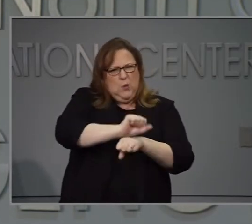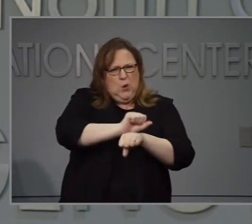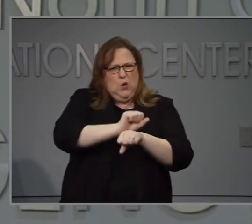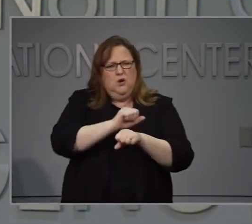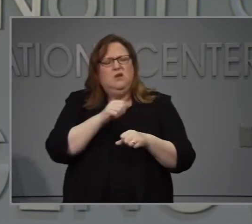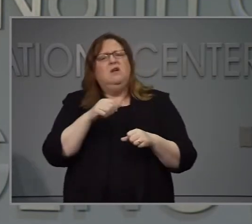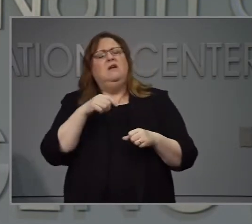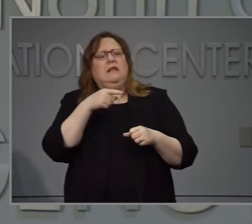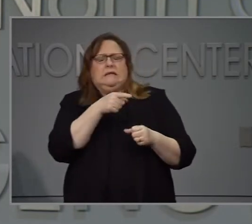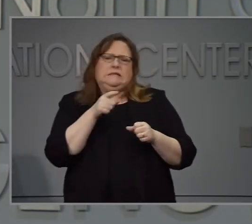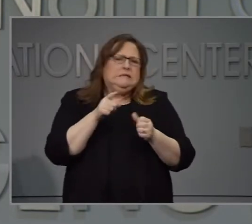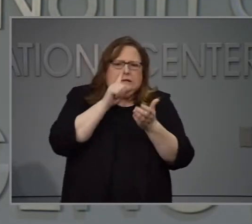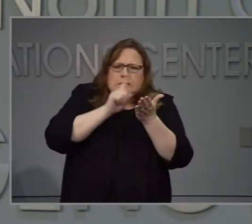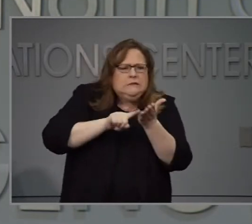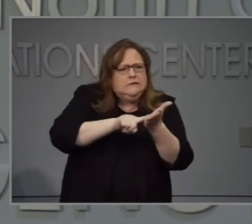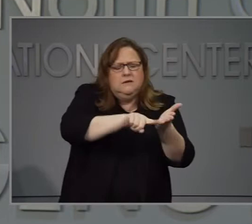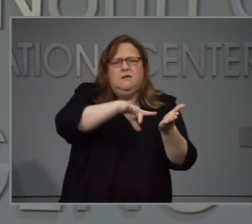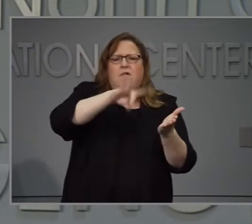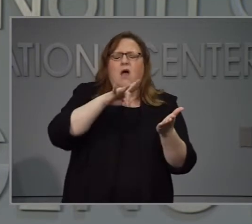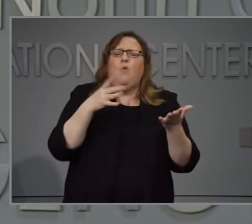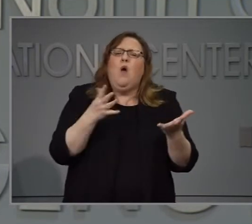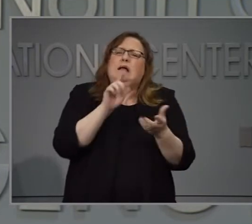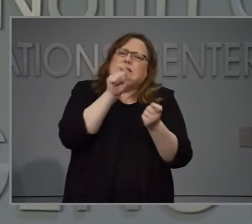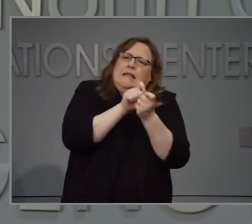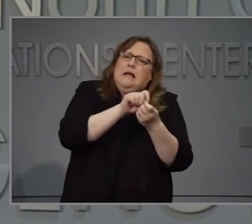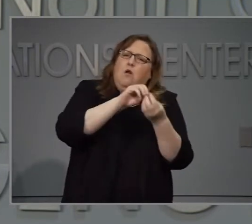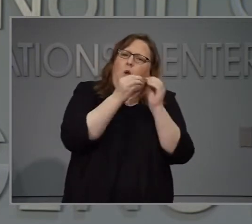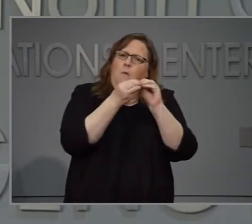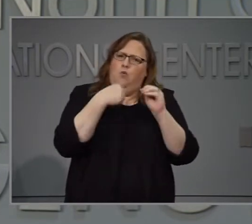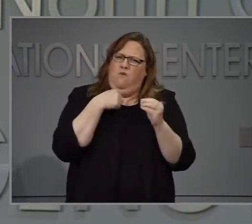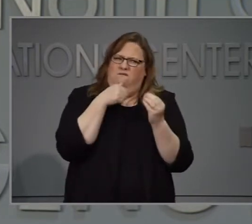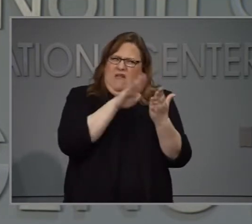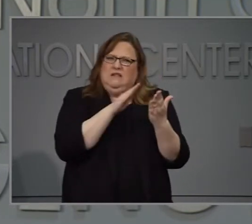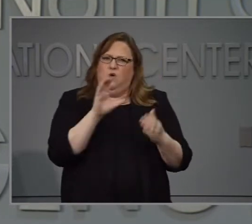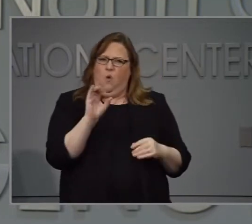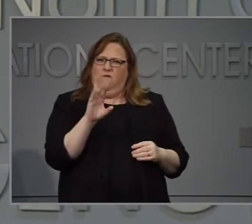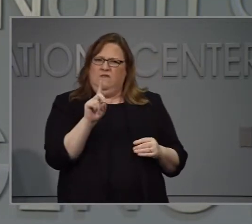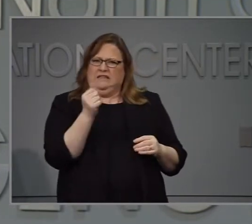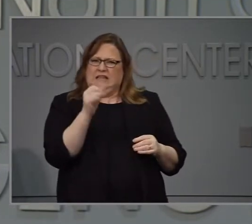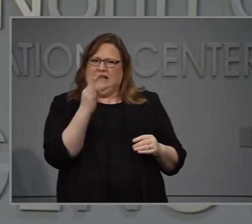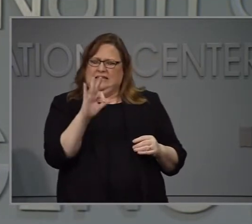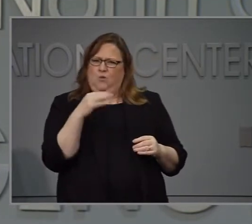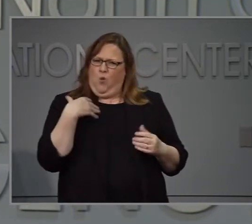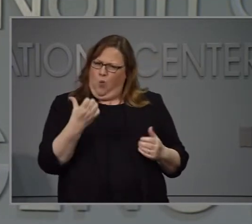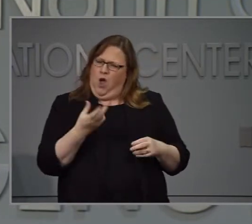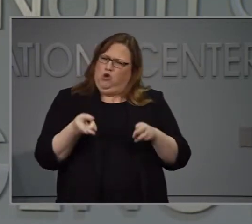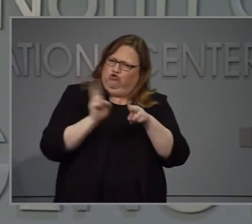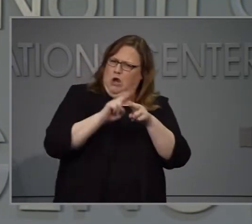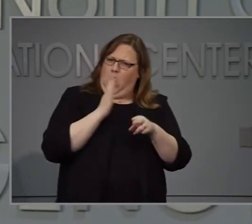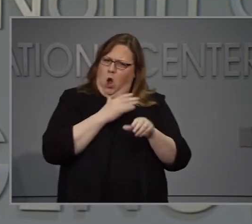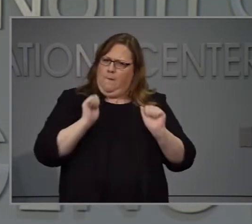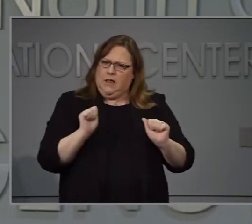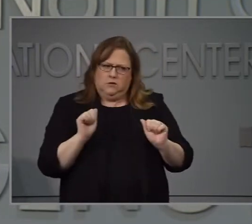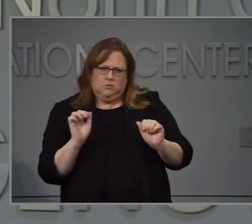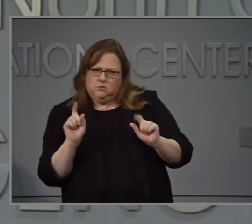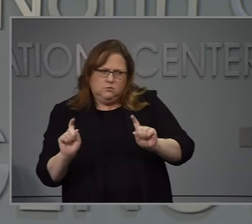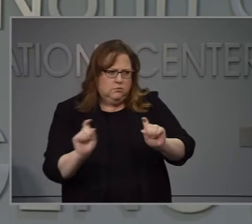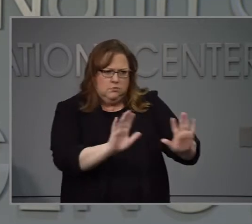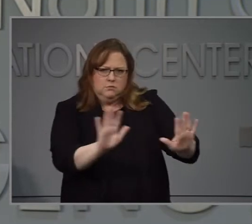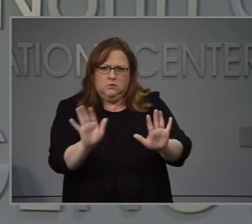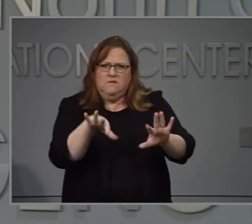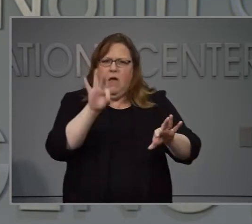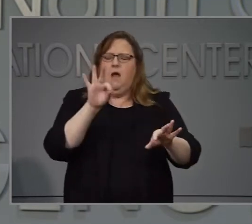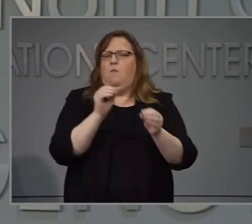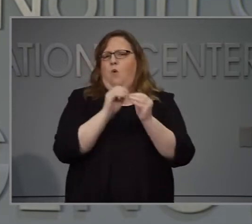tener una mejor idea de cuál es el problema de kobe 19 así que vamos a aumentar todo esto